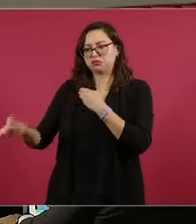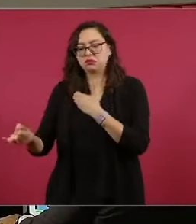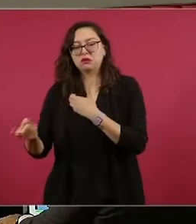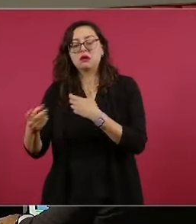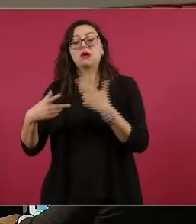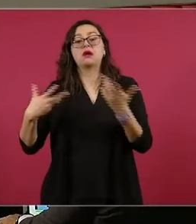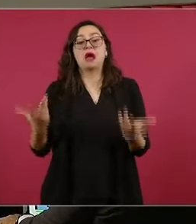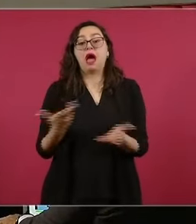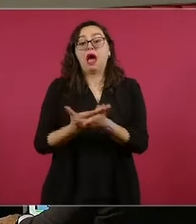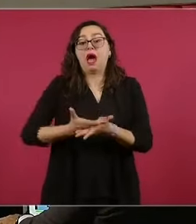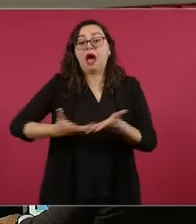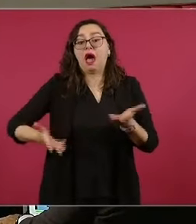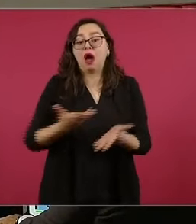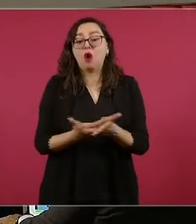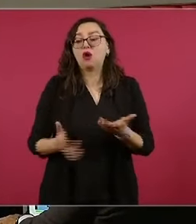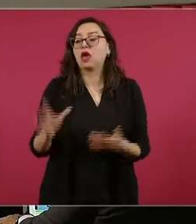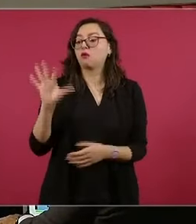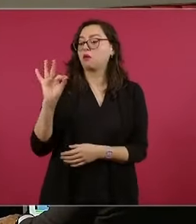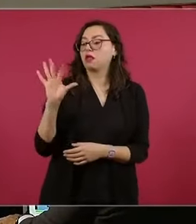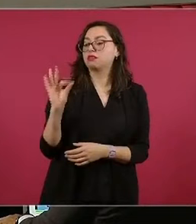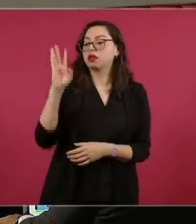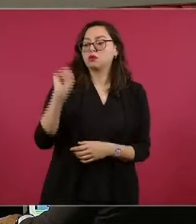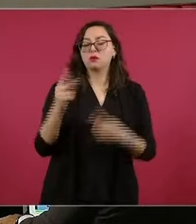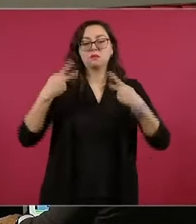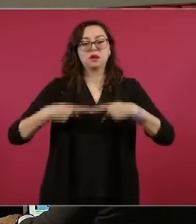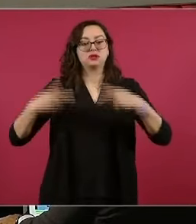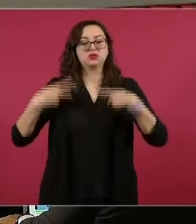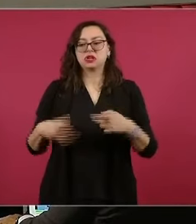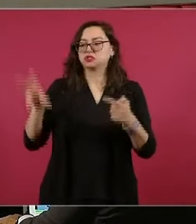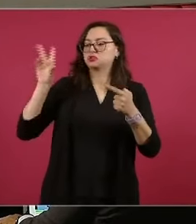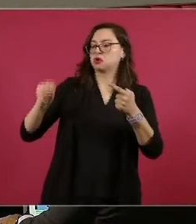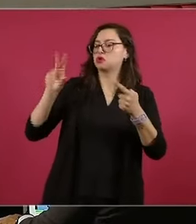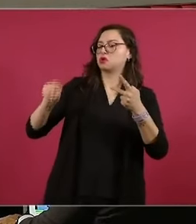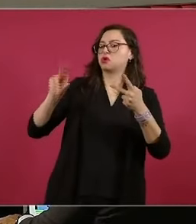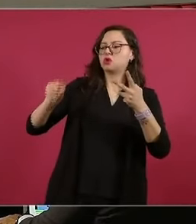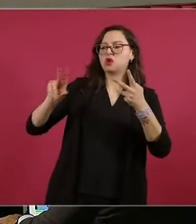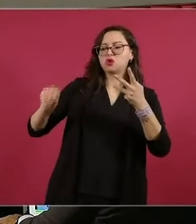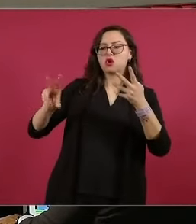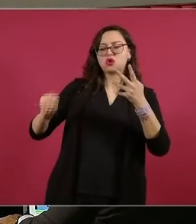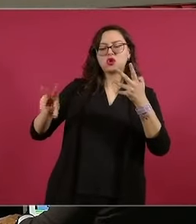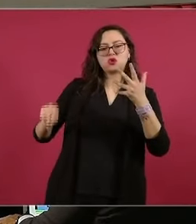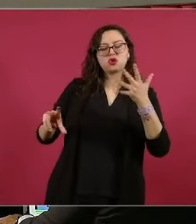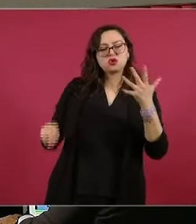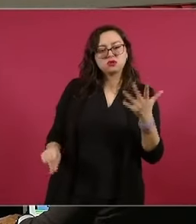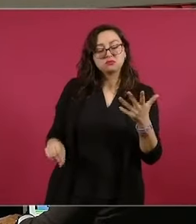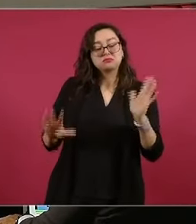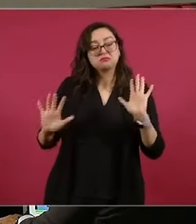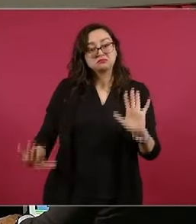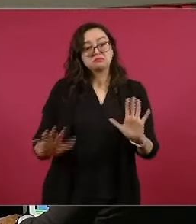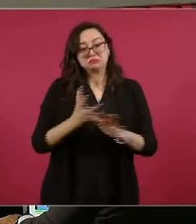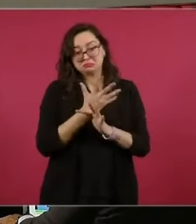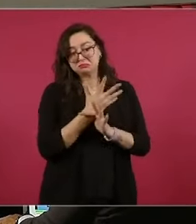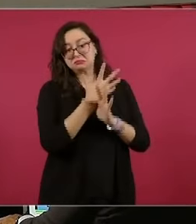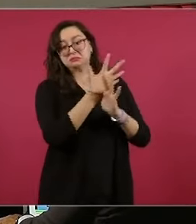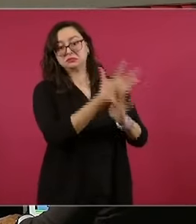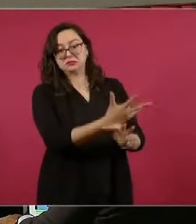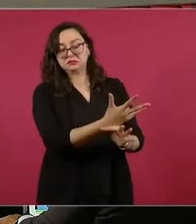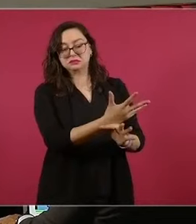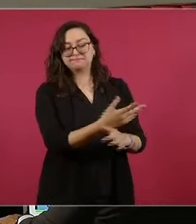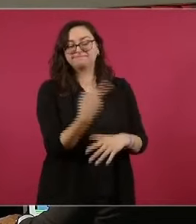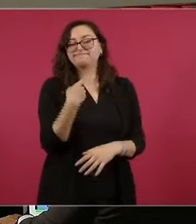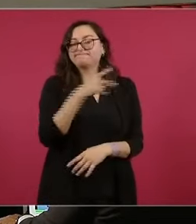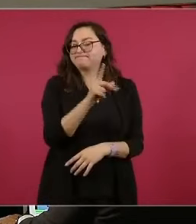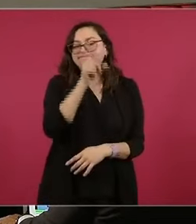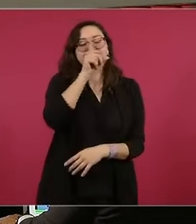otros 49 en los primeros 11 meses de 2023. Esto según el informe de Amnistía Internacional, pero esto es